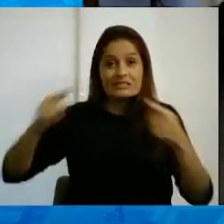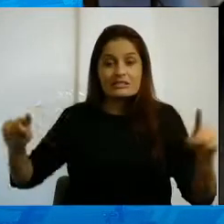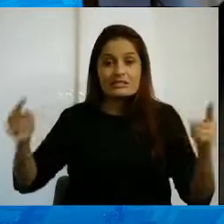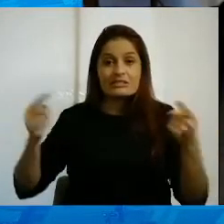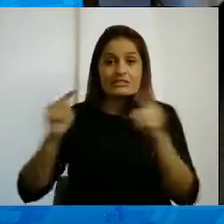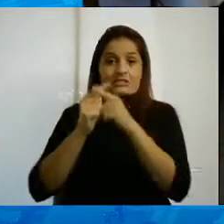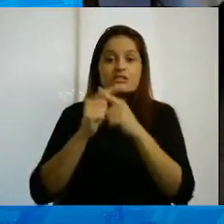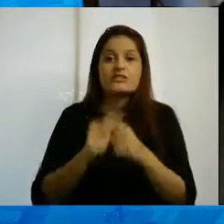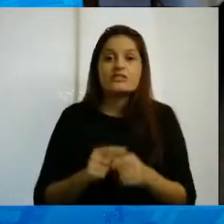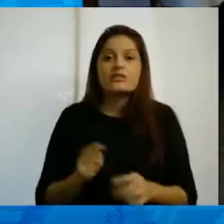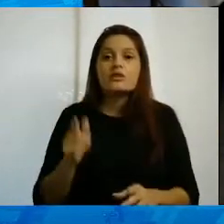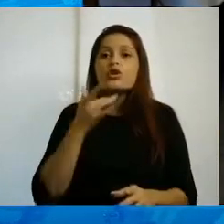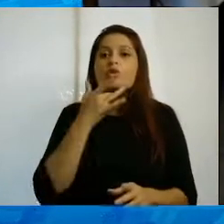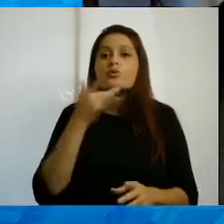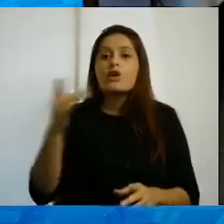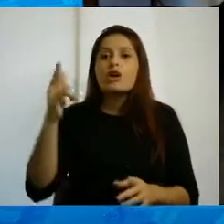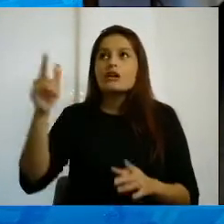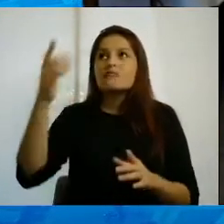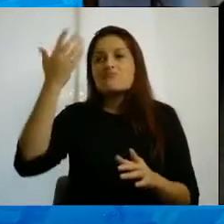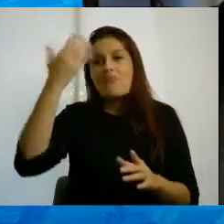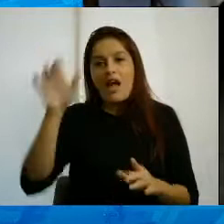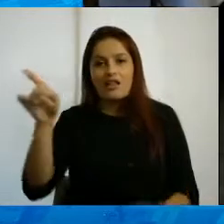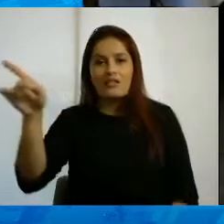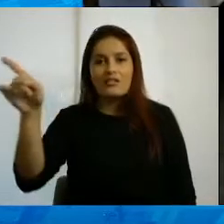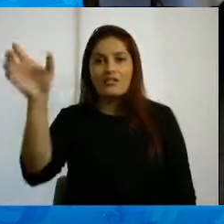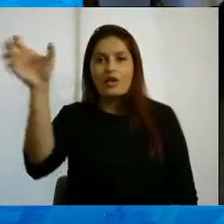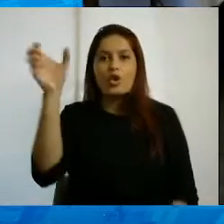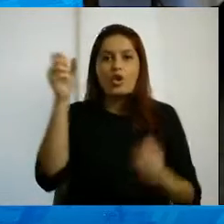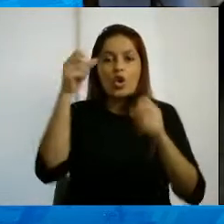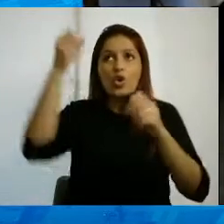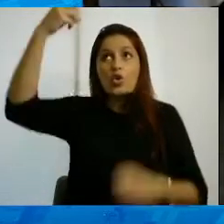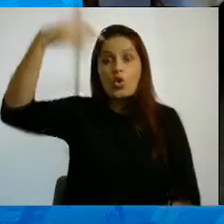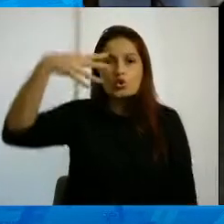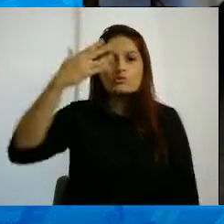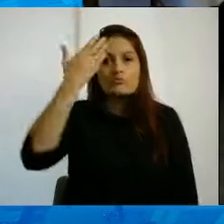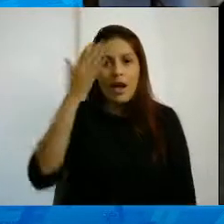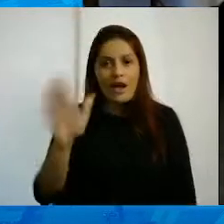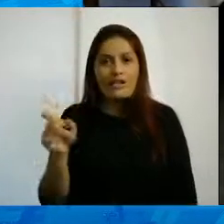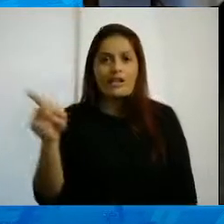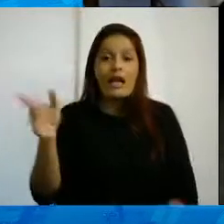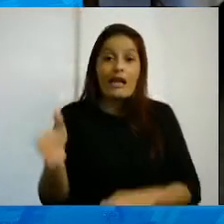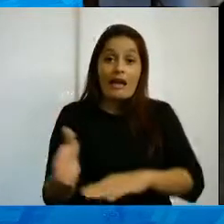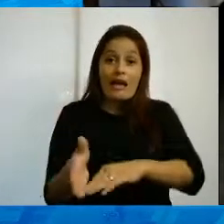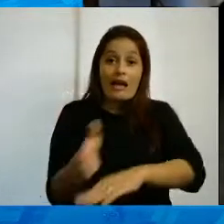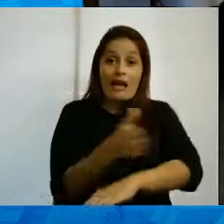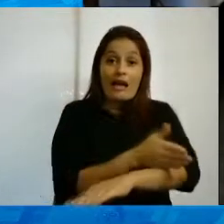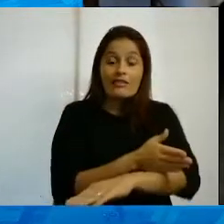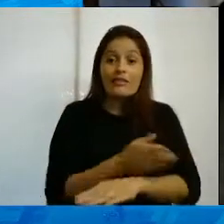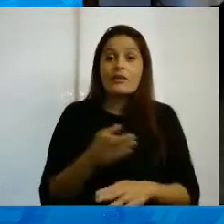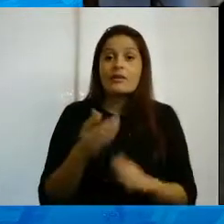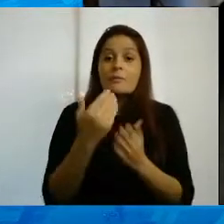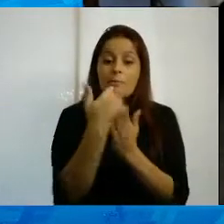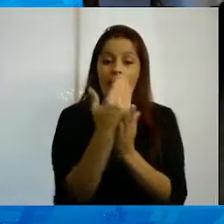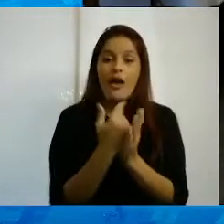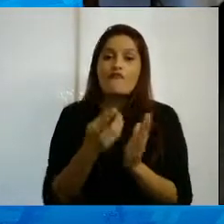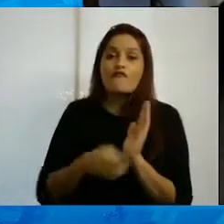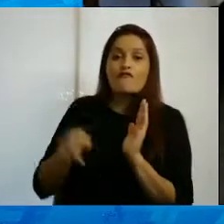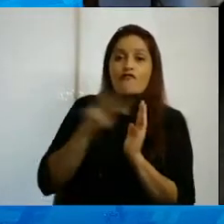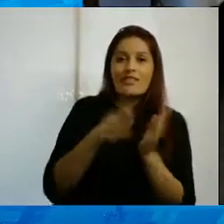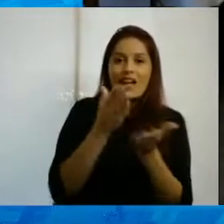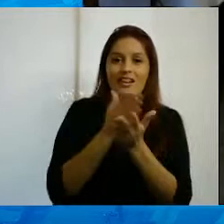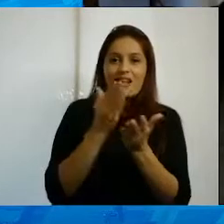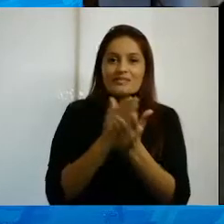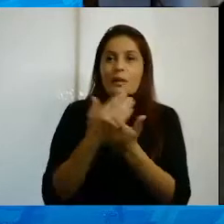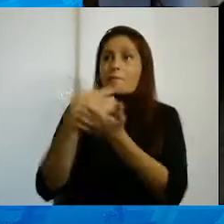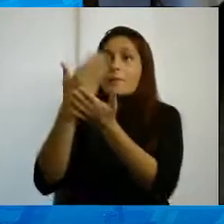porque la caja eléctrica está toda salida. Y ellos reclaman que realmente no hubo una preparación del plan vuelta a clase, que no se prepararon